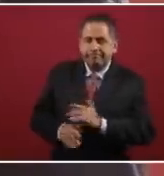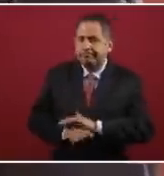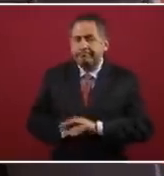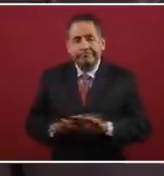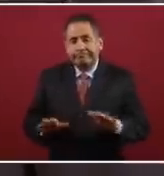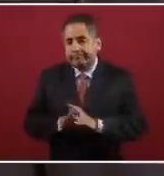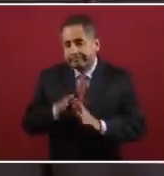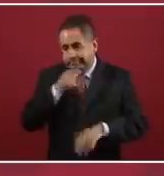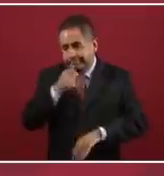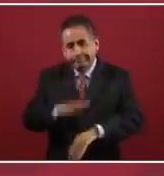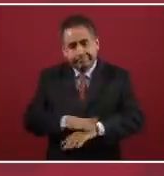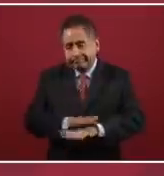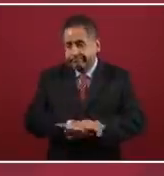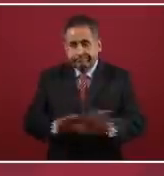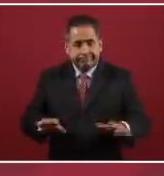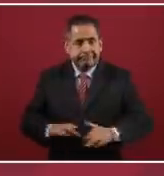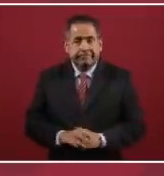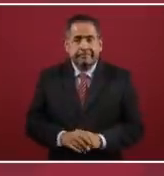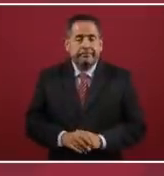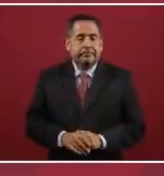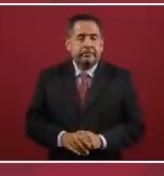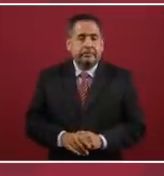Están